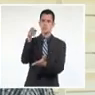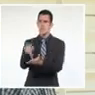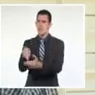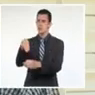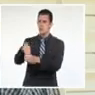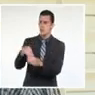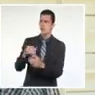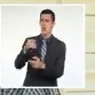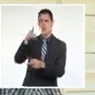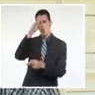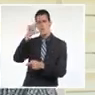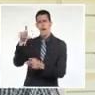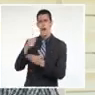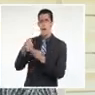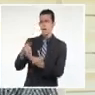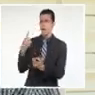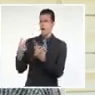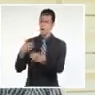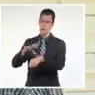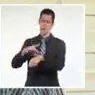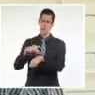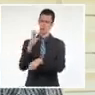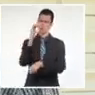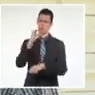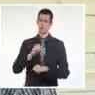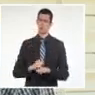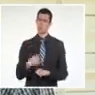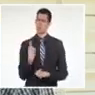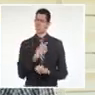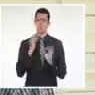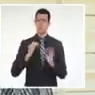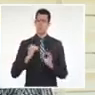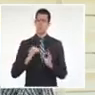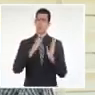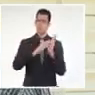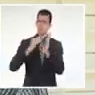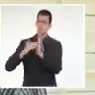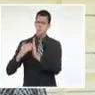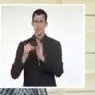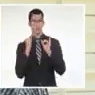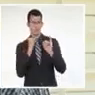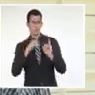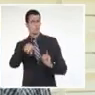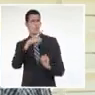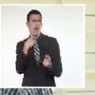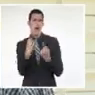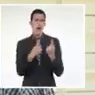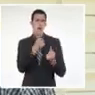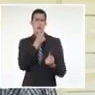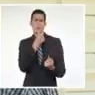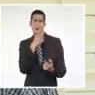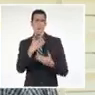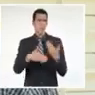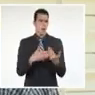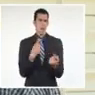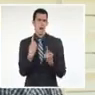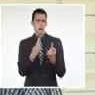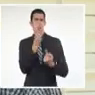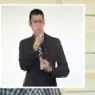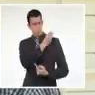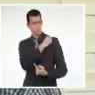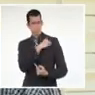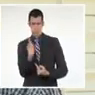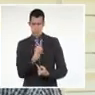país y a los consejos de defensa provincial que pueden contar con los aguerridos